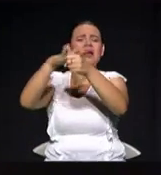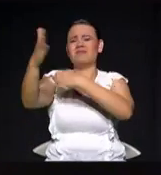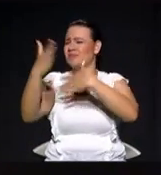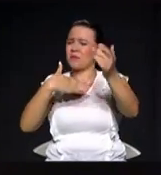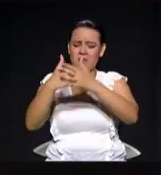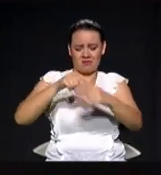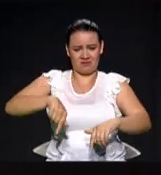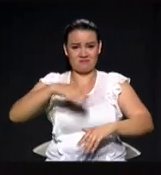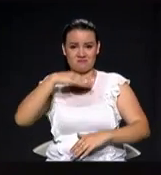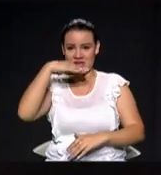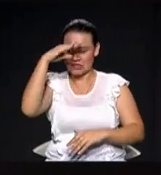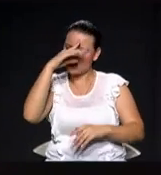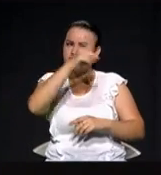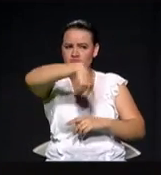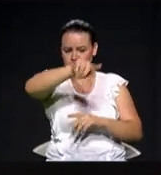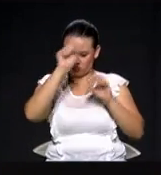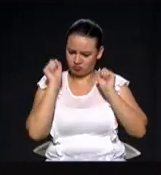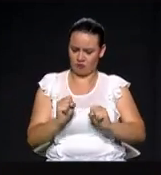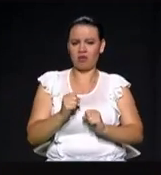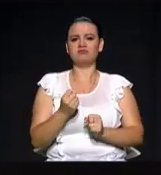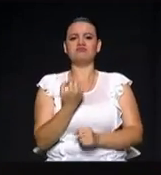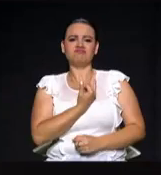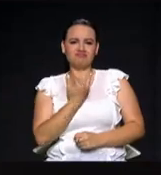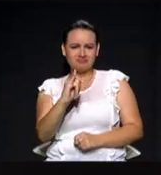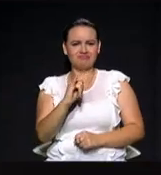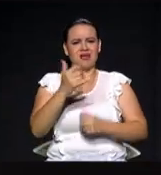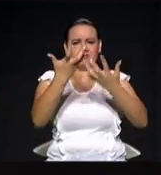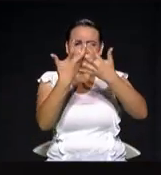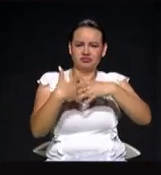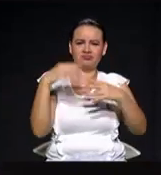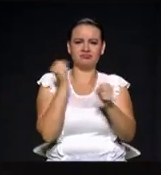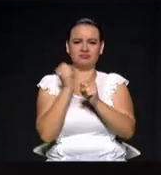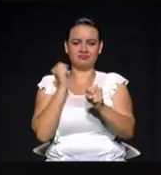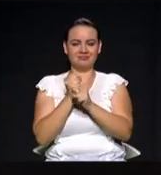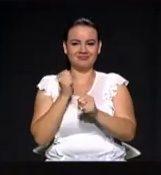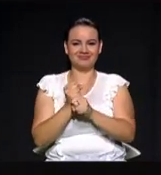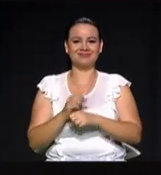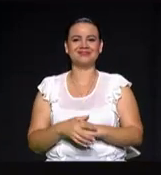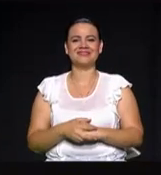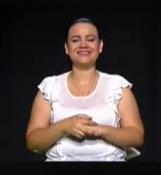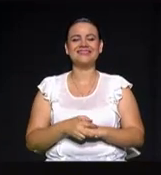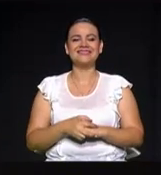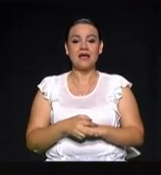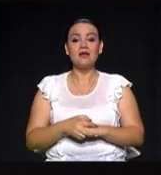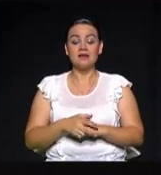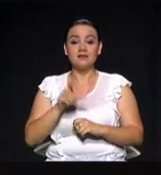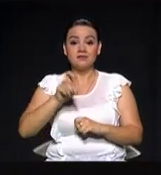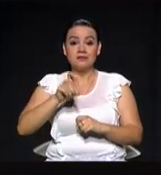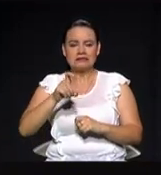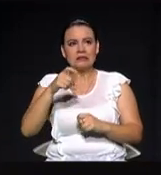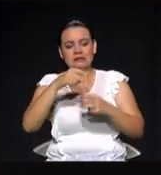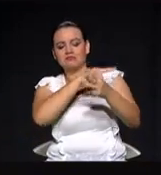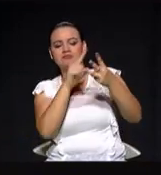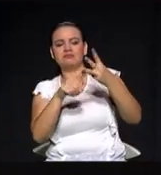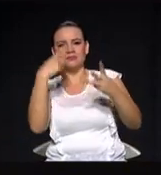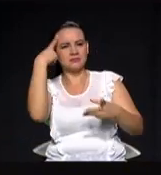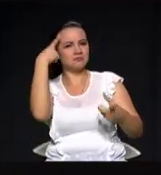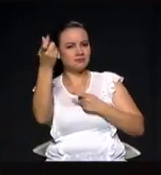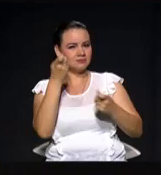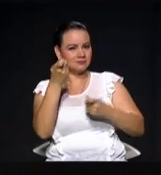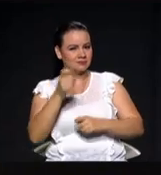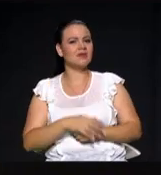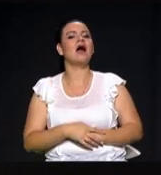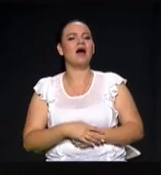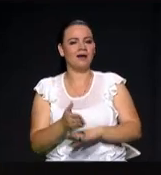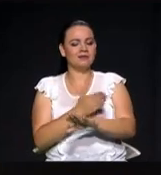sea el empresario del futuro el que genere desarrollo para sí mismo para su familia y eso requiere una tercera estrategia una administración amigable con el